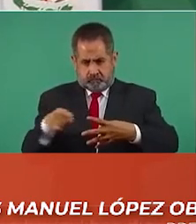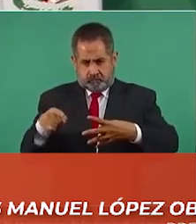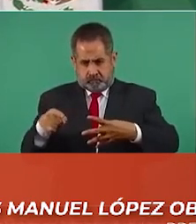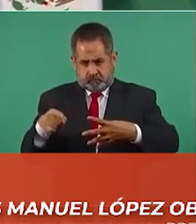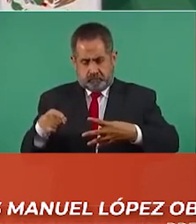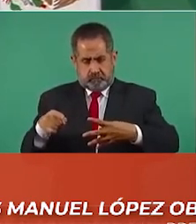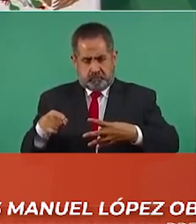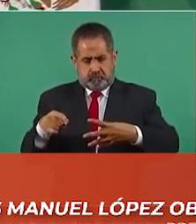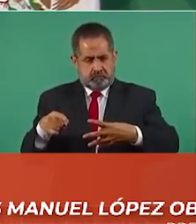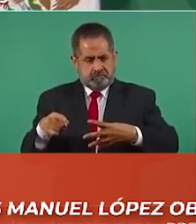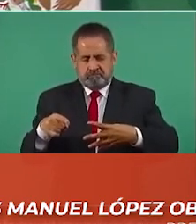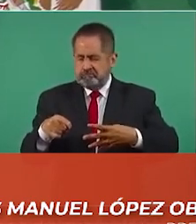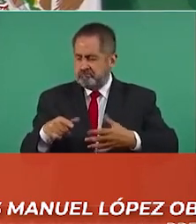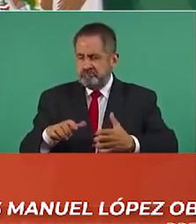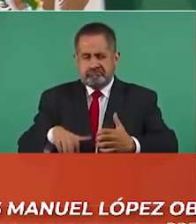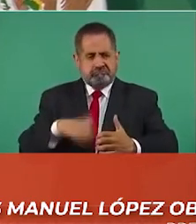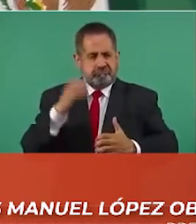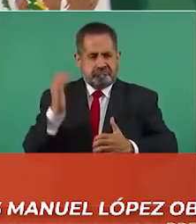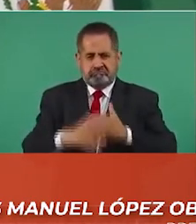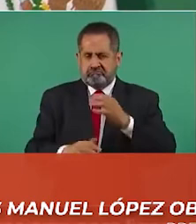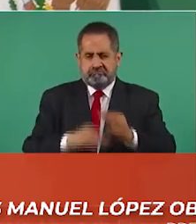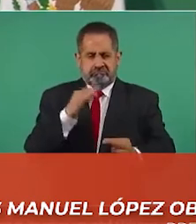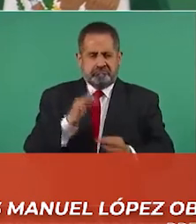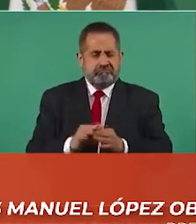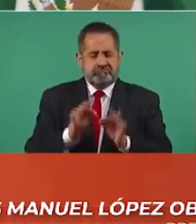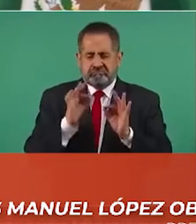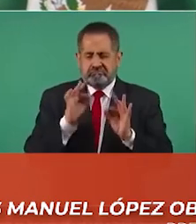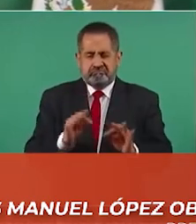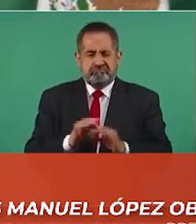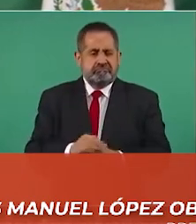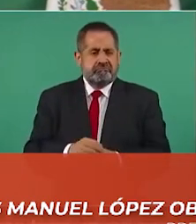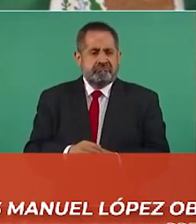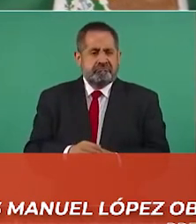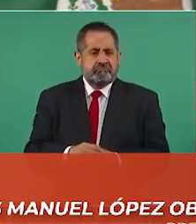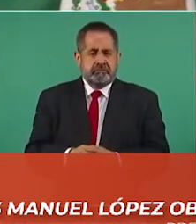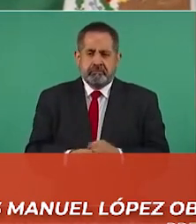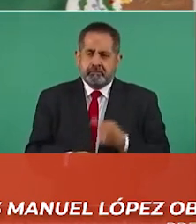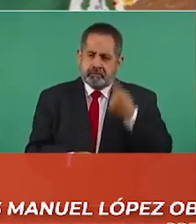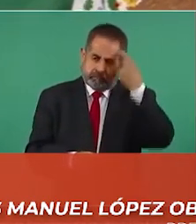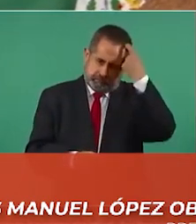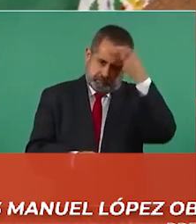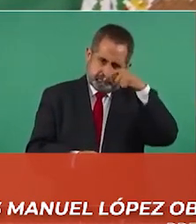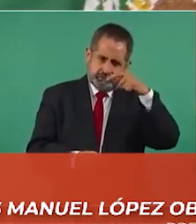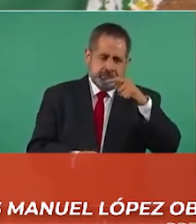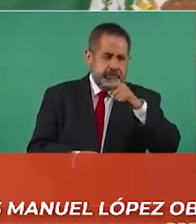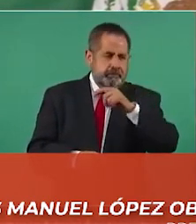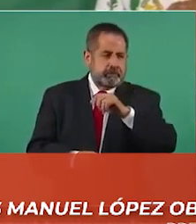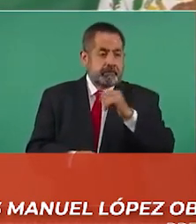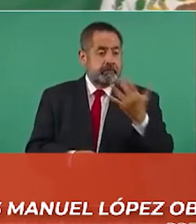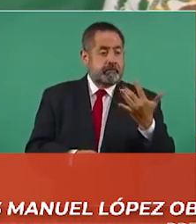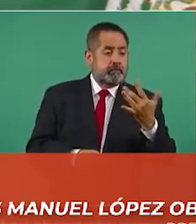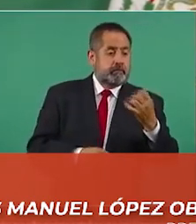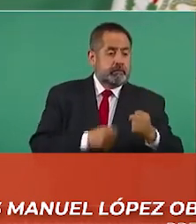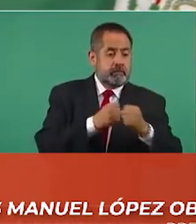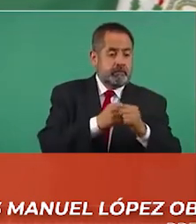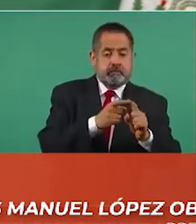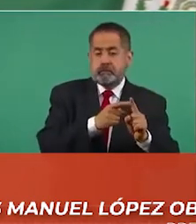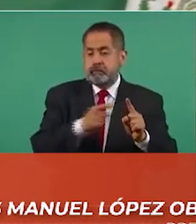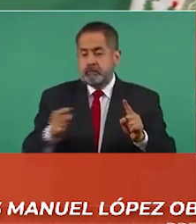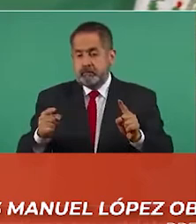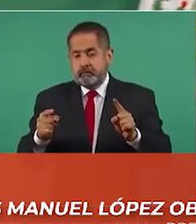vamos a concluir la vacunación de 50 años en adelante